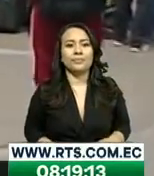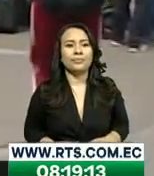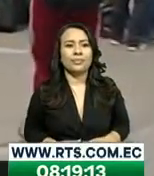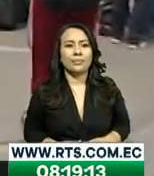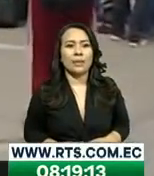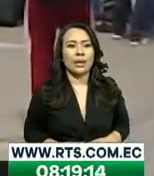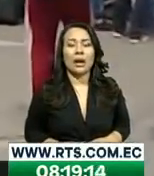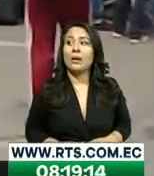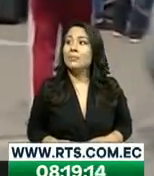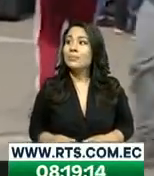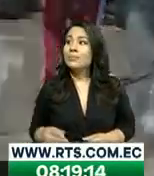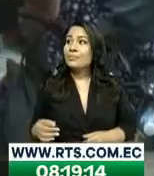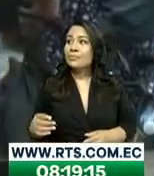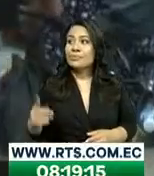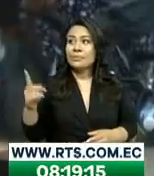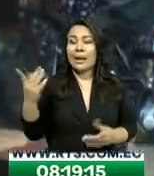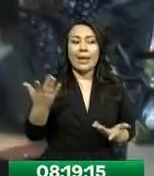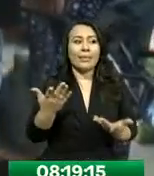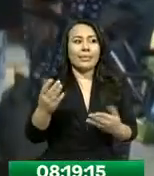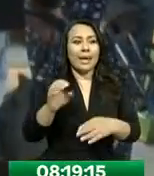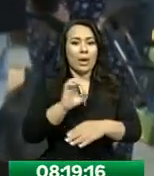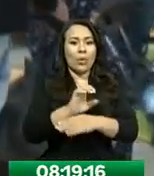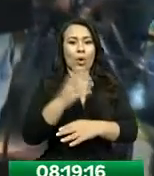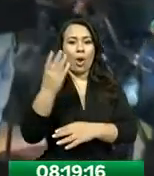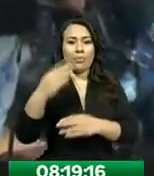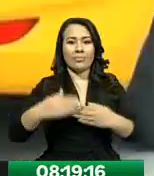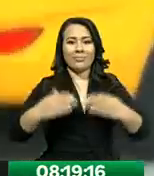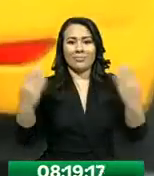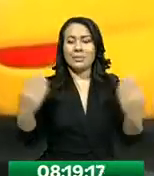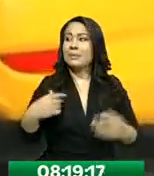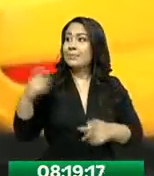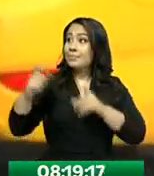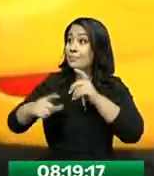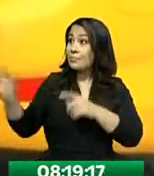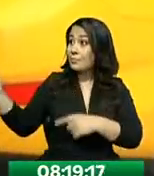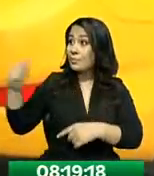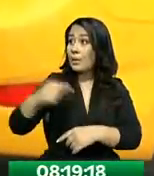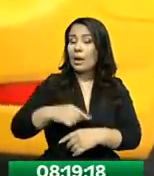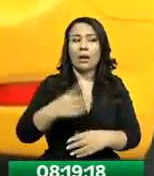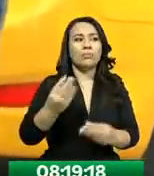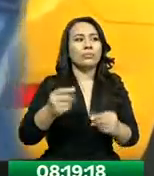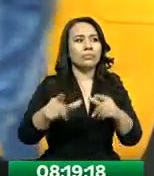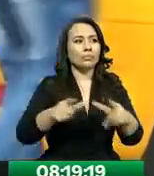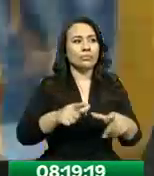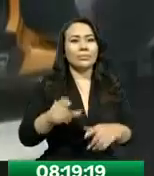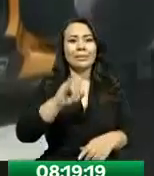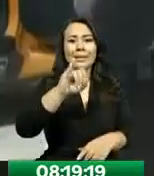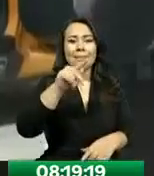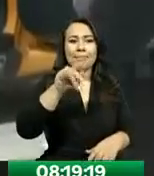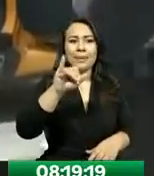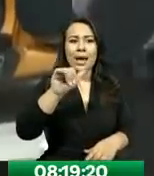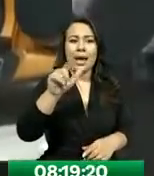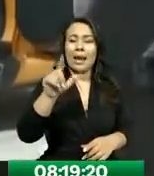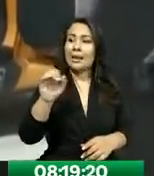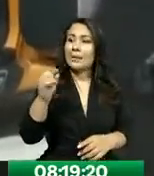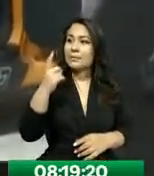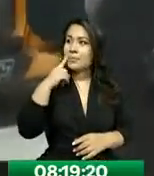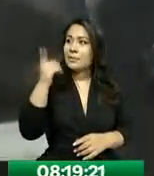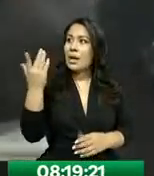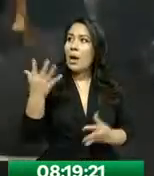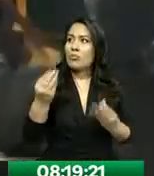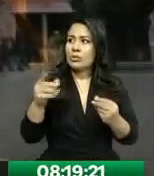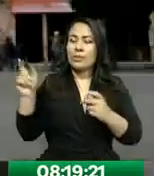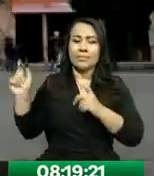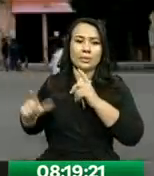La salida del Ecuador de cientos de migrantes venezolanos preocupa a las autoridades colombianas. En el municipio de Ipiales se preparan para lo que podría ser una masiva concurrencia